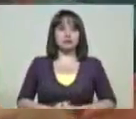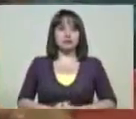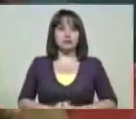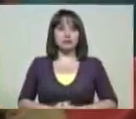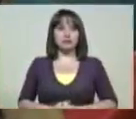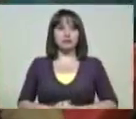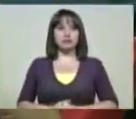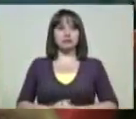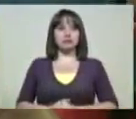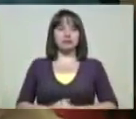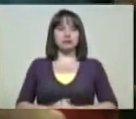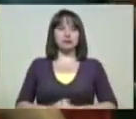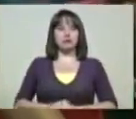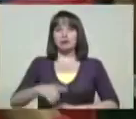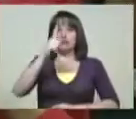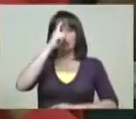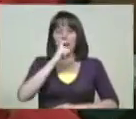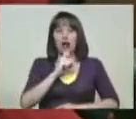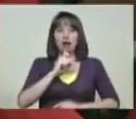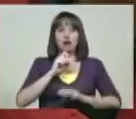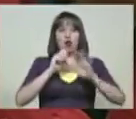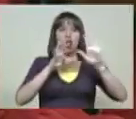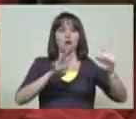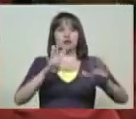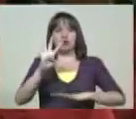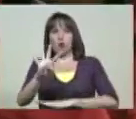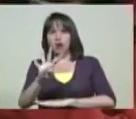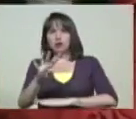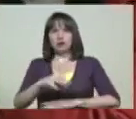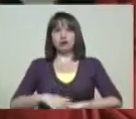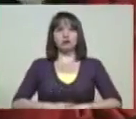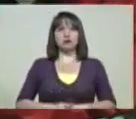y cuando en el año 94 en enero del 94